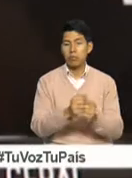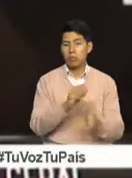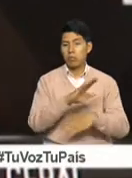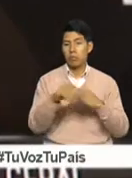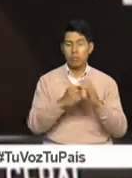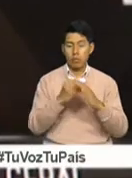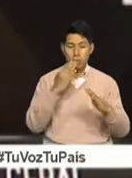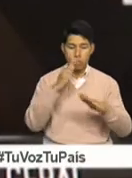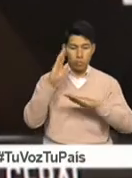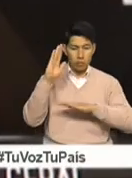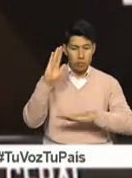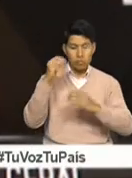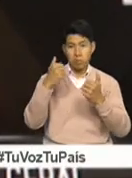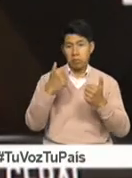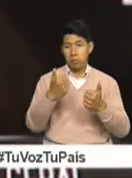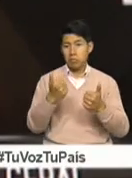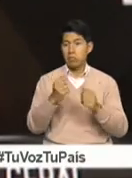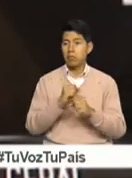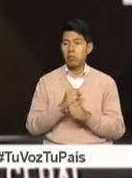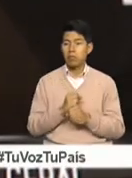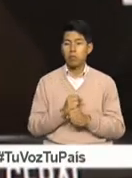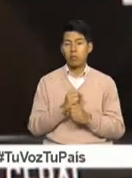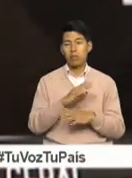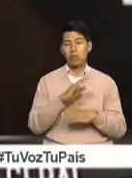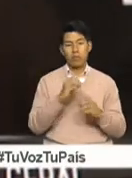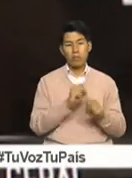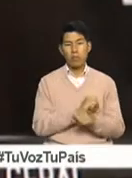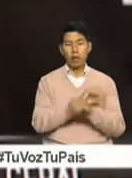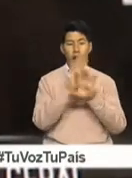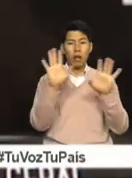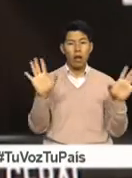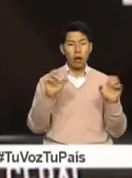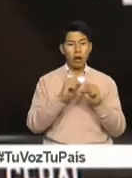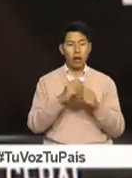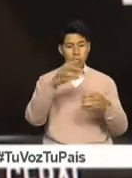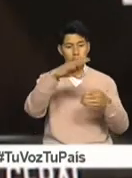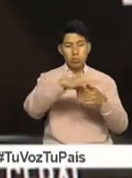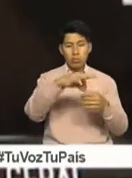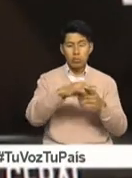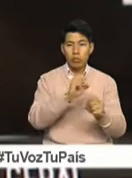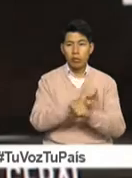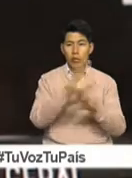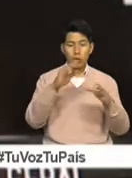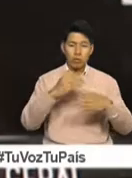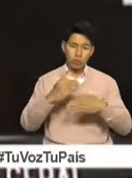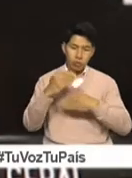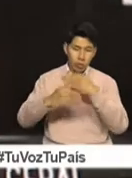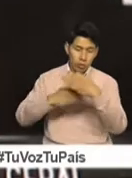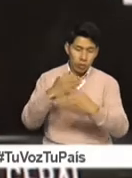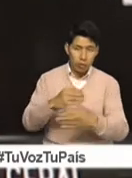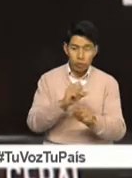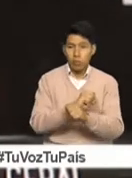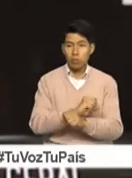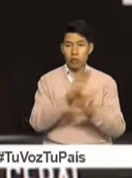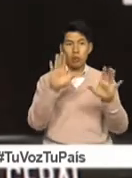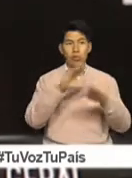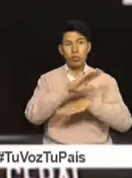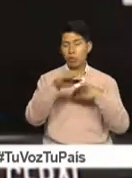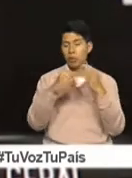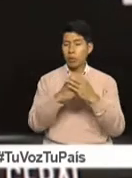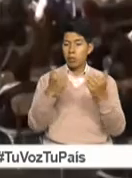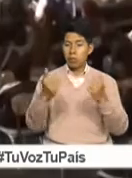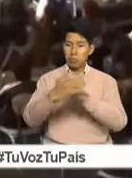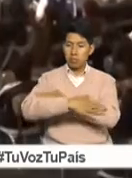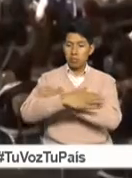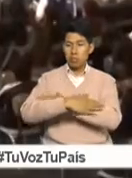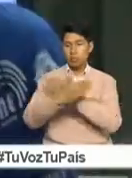fueron fundamentales y en realidad de transparencia y estabilidad al proceder al proceso nuestro reconocimiento por su trabajo